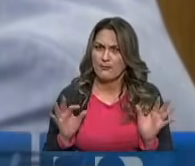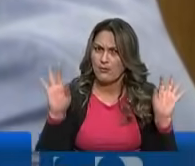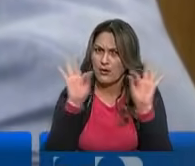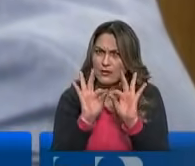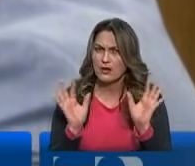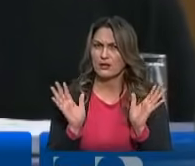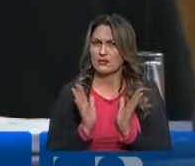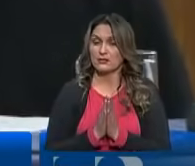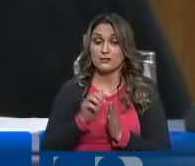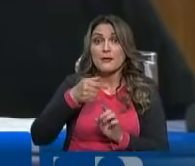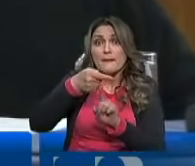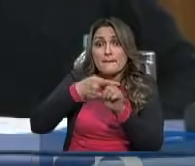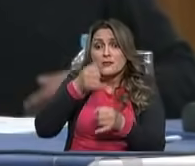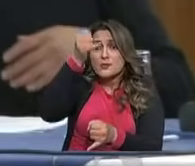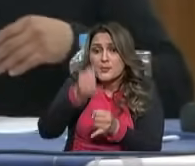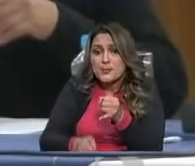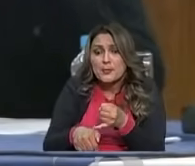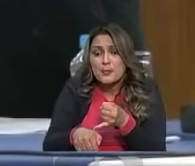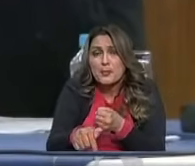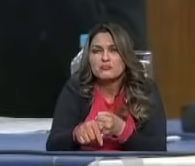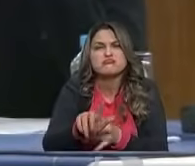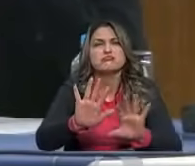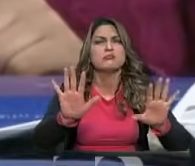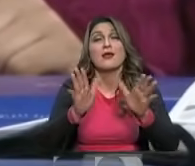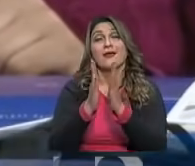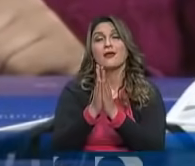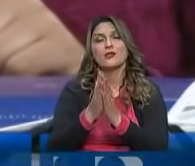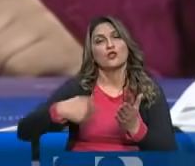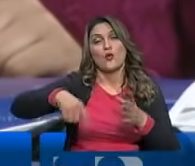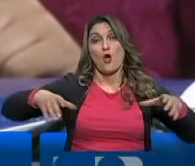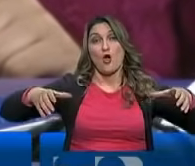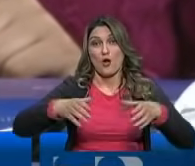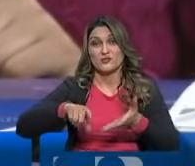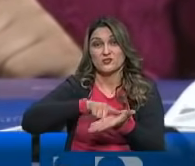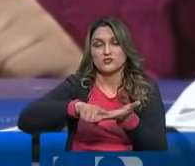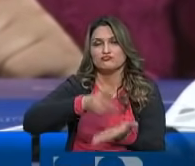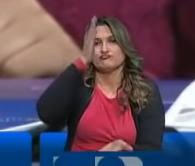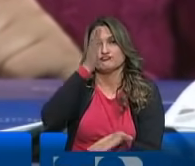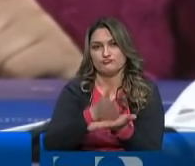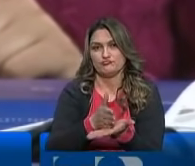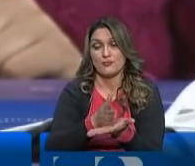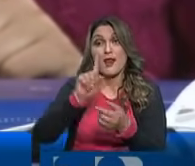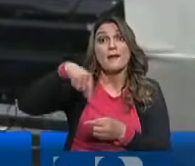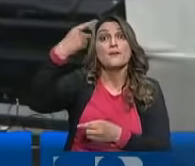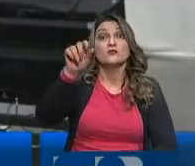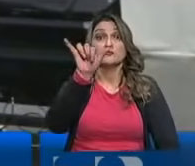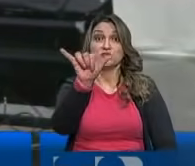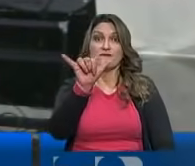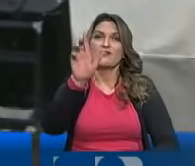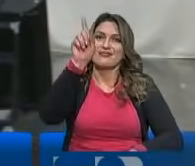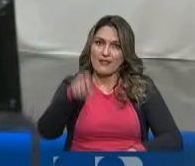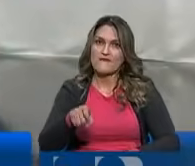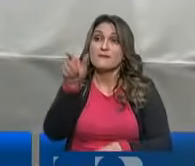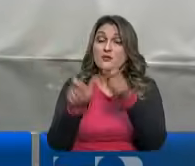estamos casi a fin de mes. Se decidió que la sesión sea suspendida y retomada el próximo sábado para que puedan acudir los comparecientes. Mientras